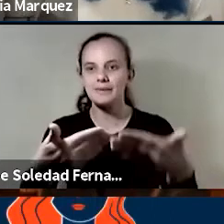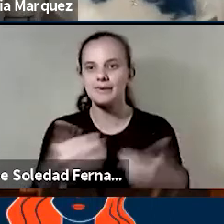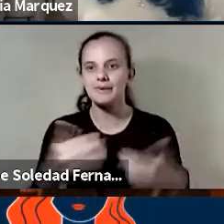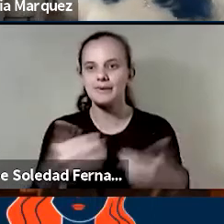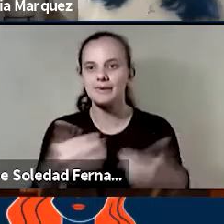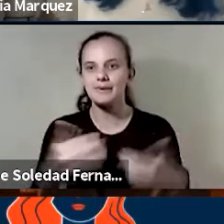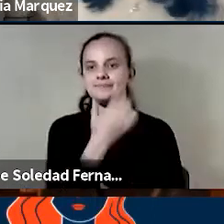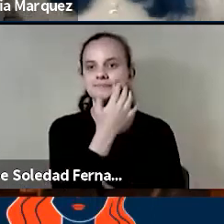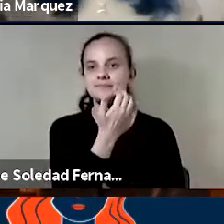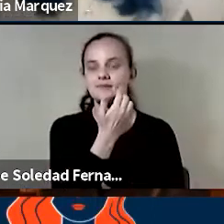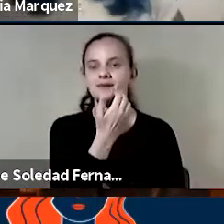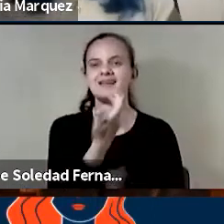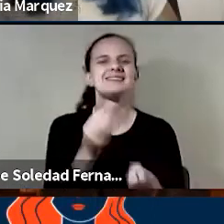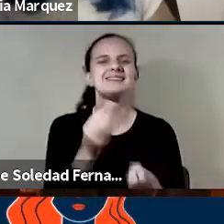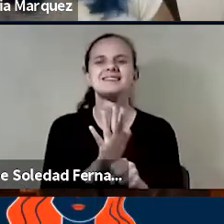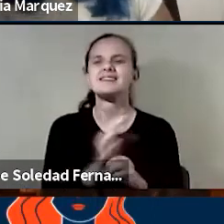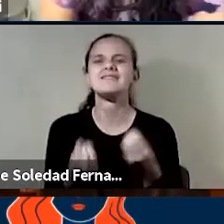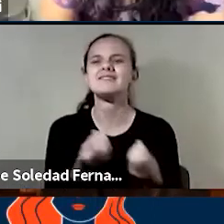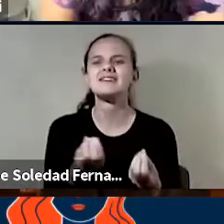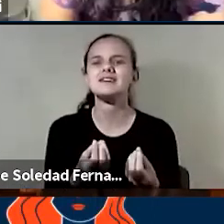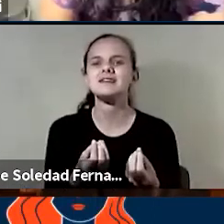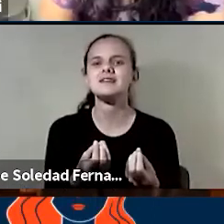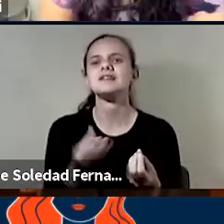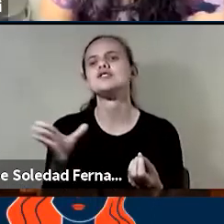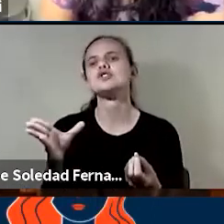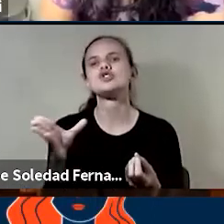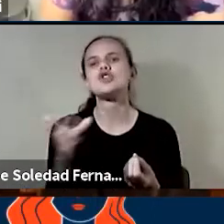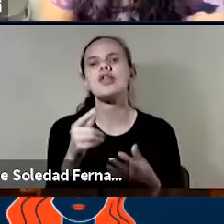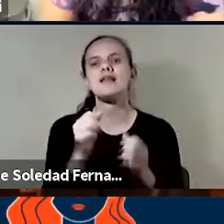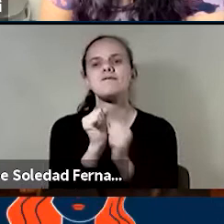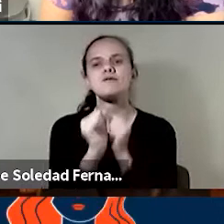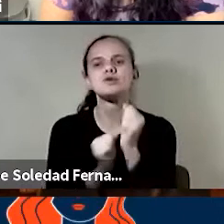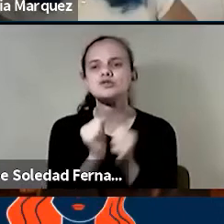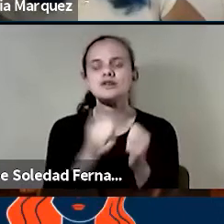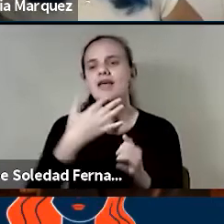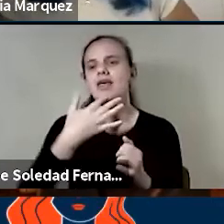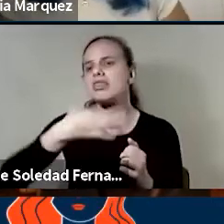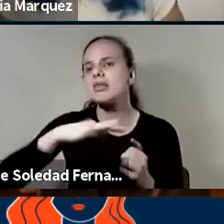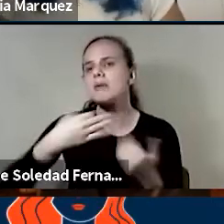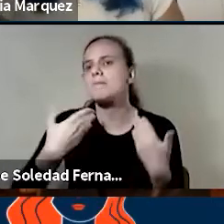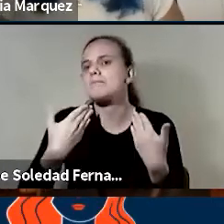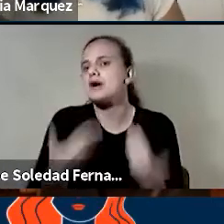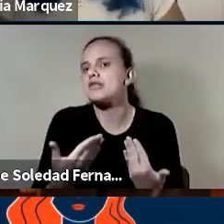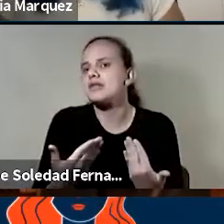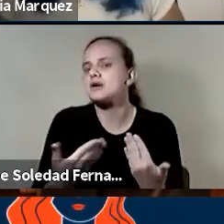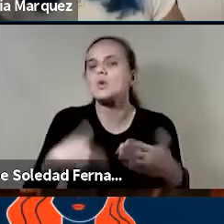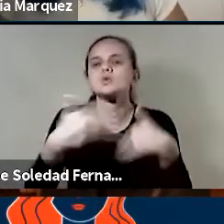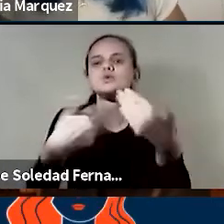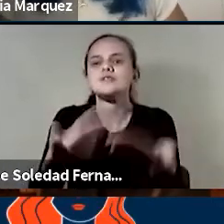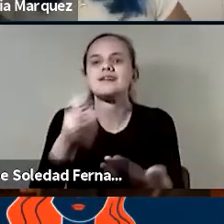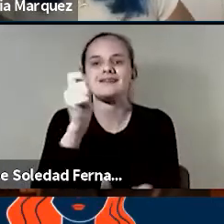Bien. Siguiente principio es el 2 operable. Y significa que todas las funciones deben poder